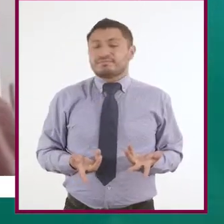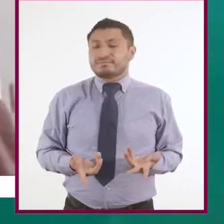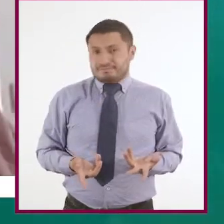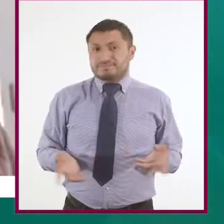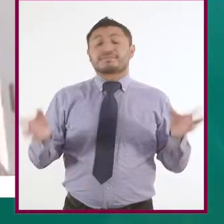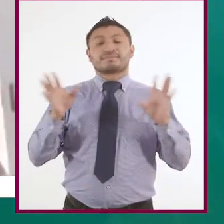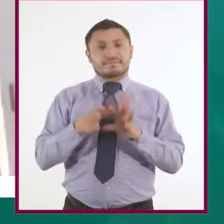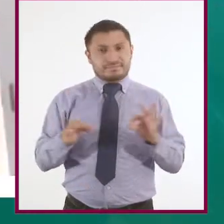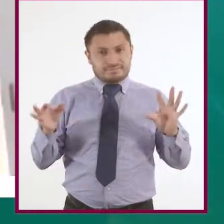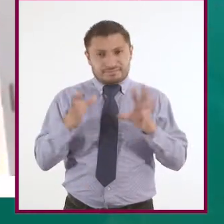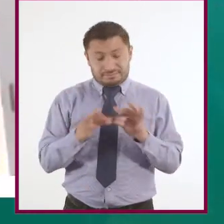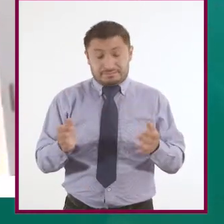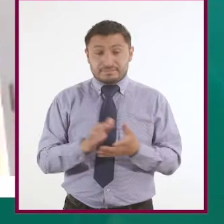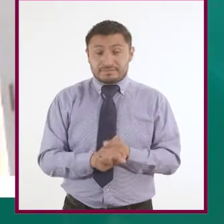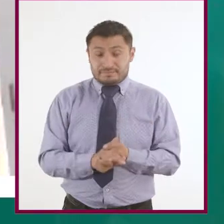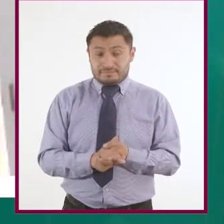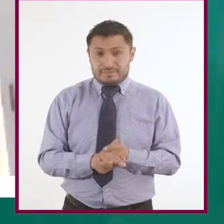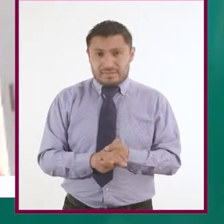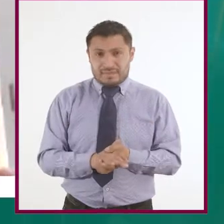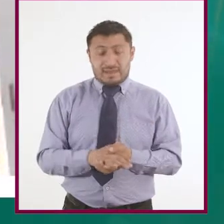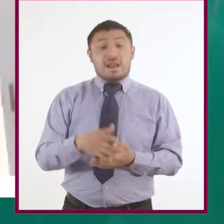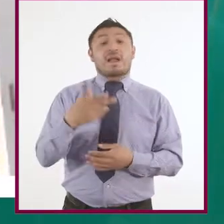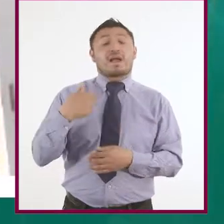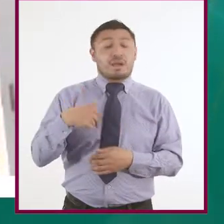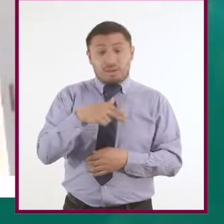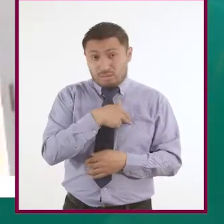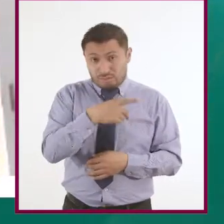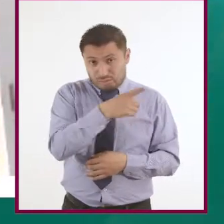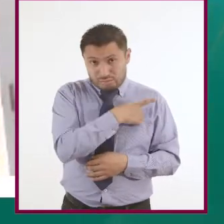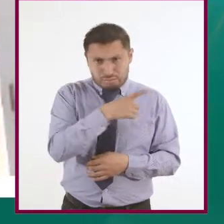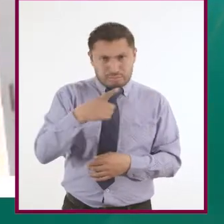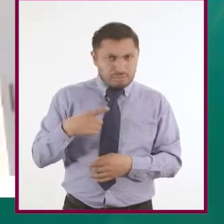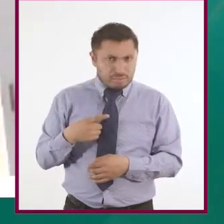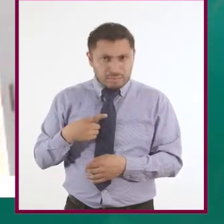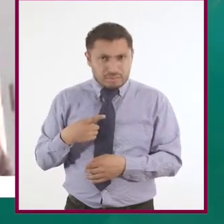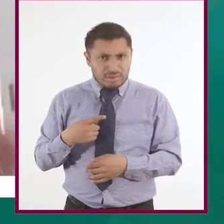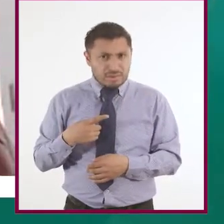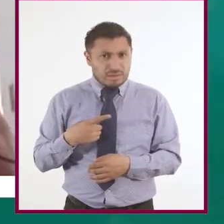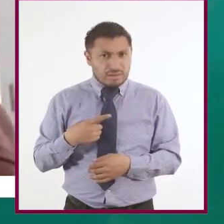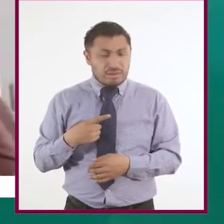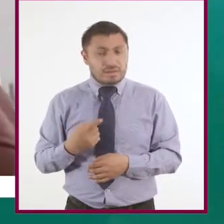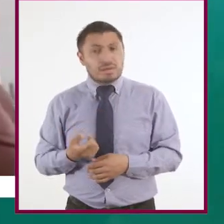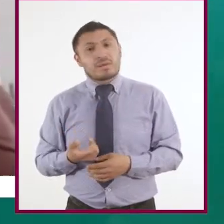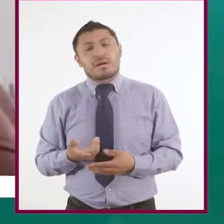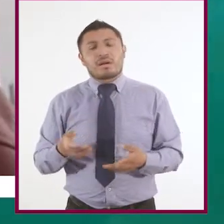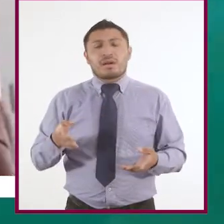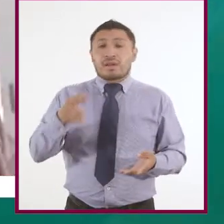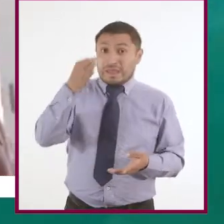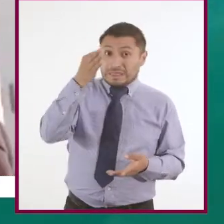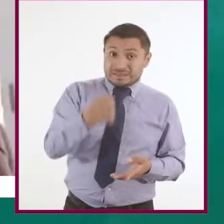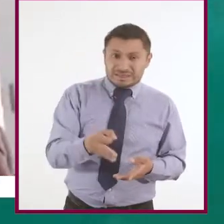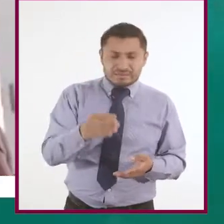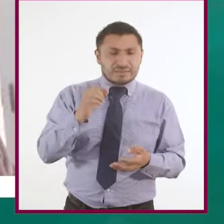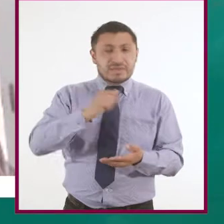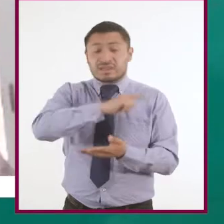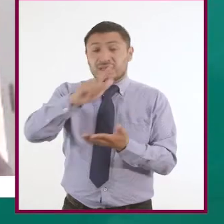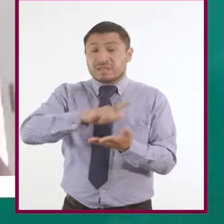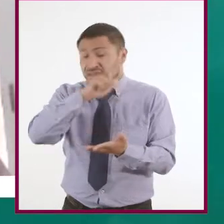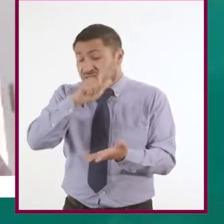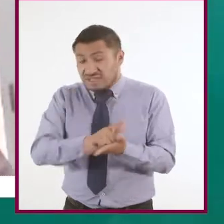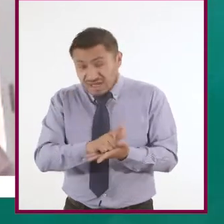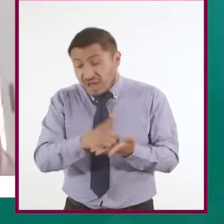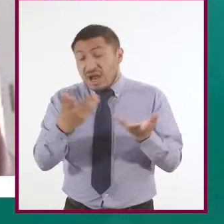que nosotros debemos de estar sometidos de alguna manera a ciertas leyes,